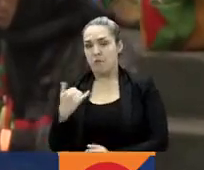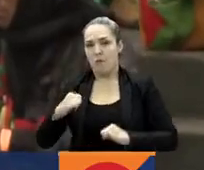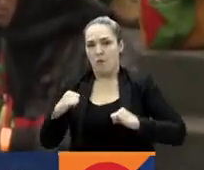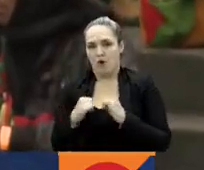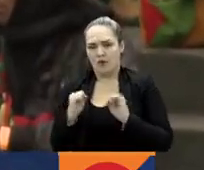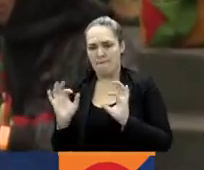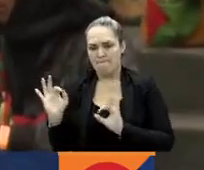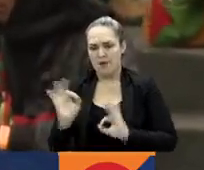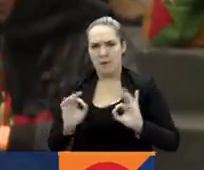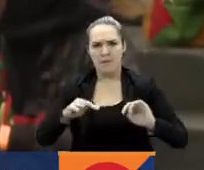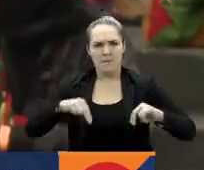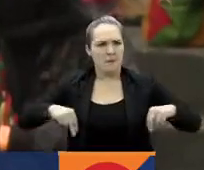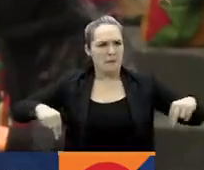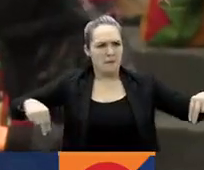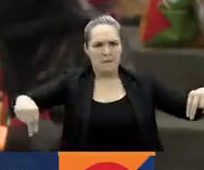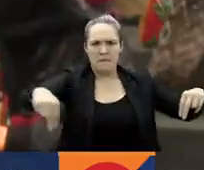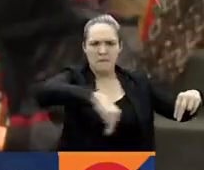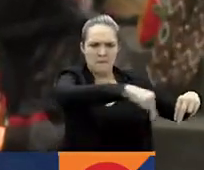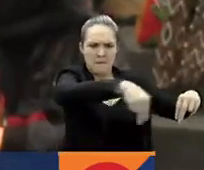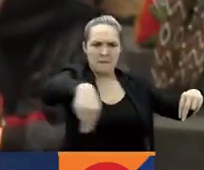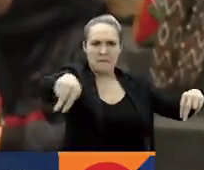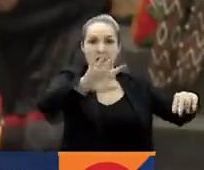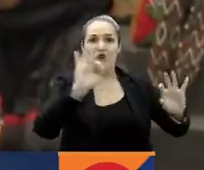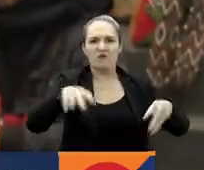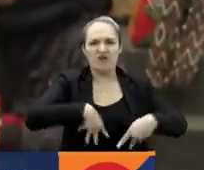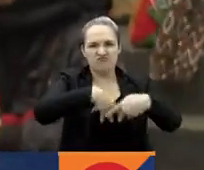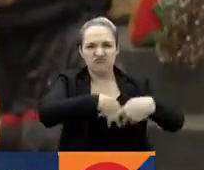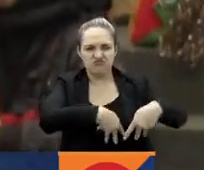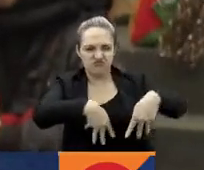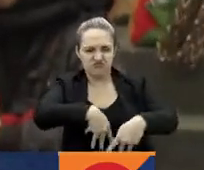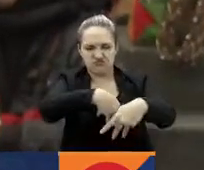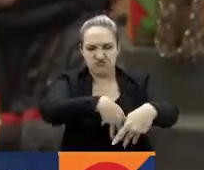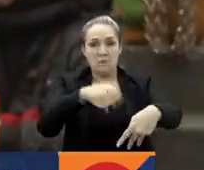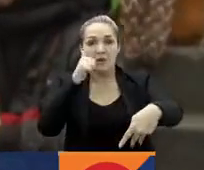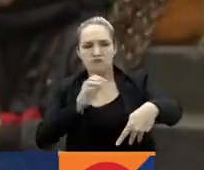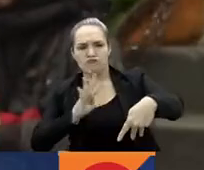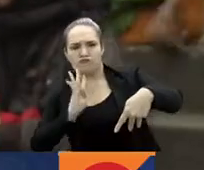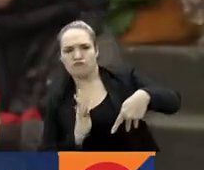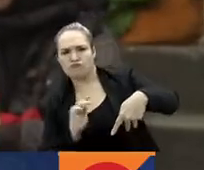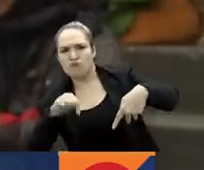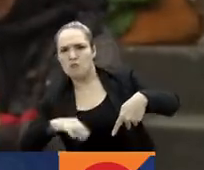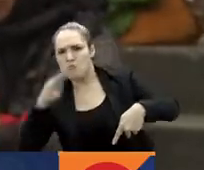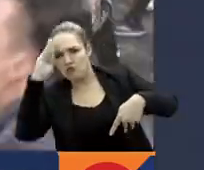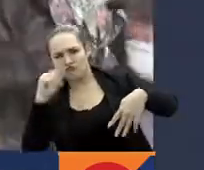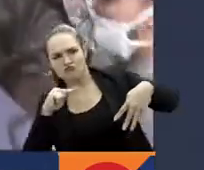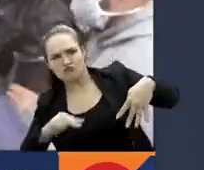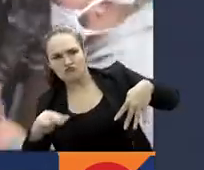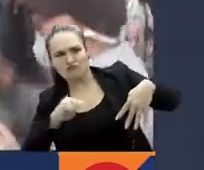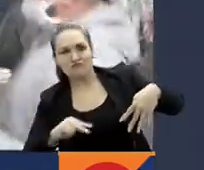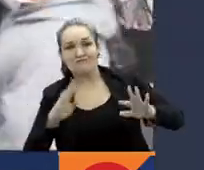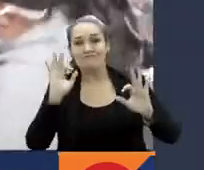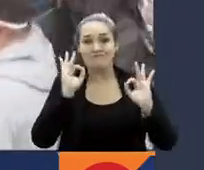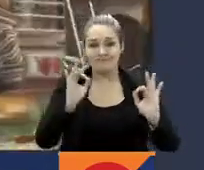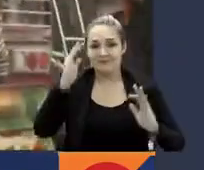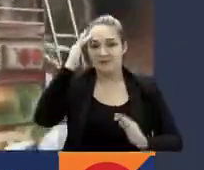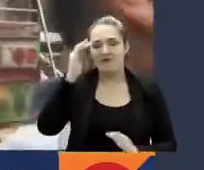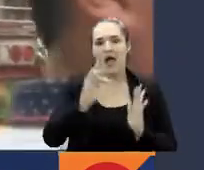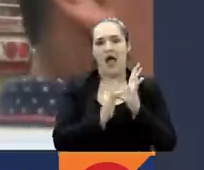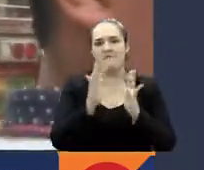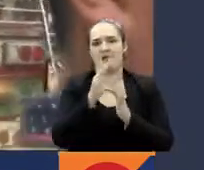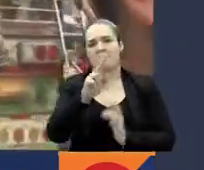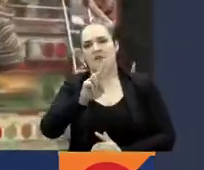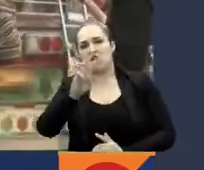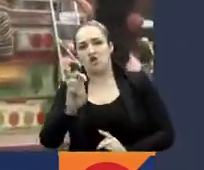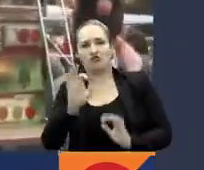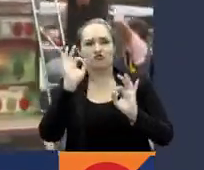seguridad en la capital del país en medio de las manifestaciones mañana 28 de abril que como es usual hay manifestaciones y protestas